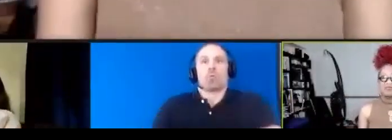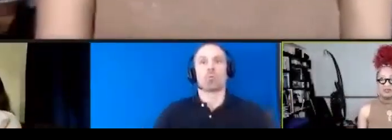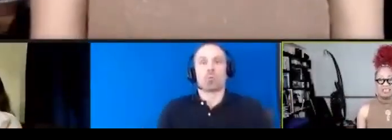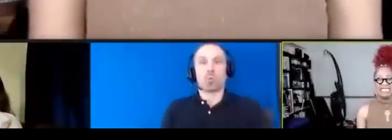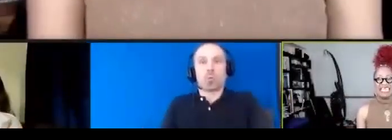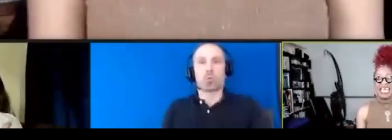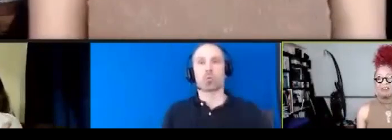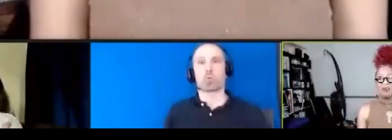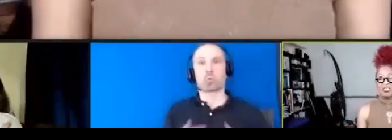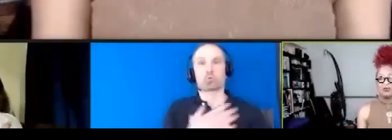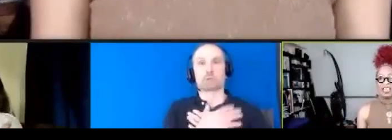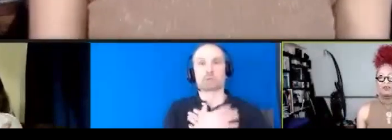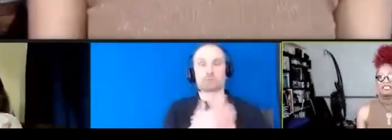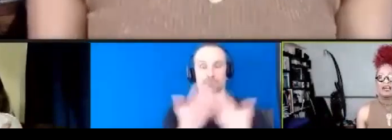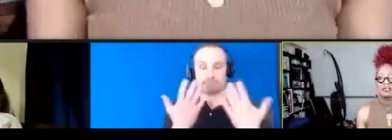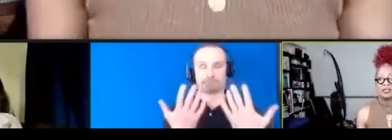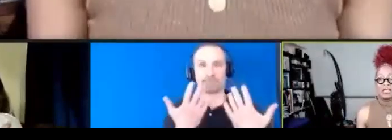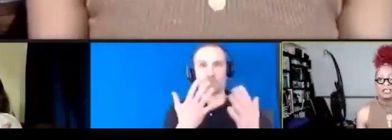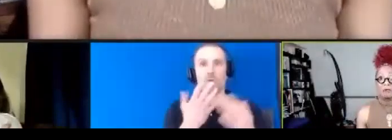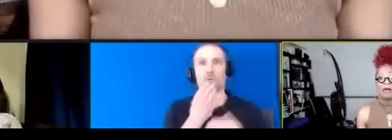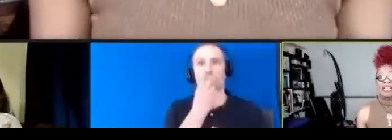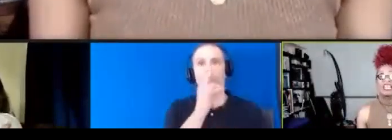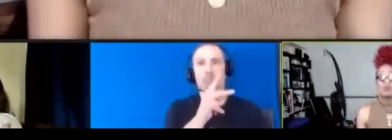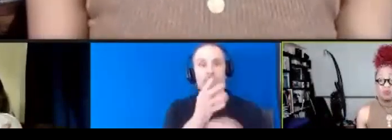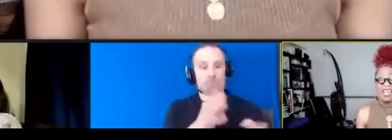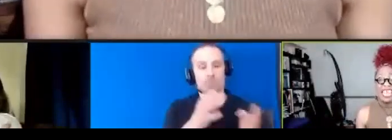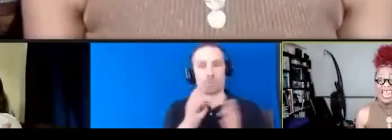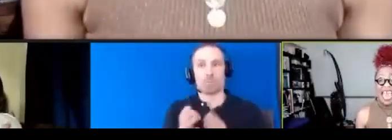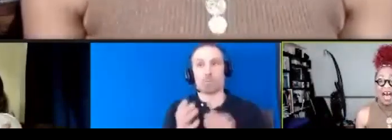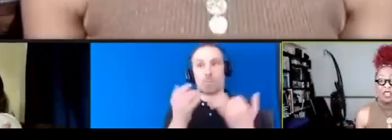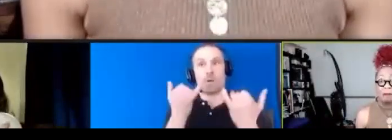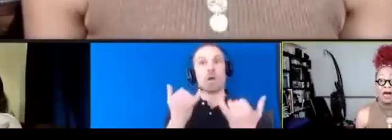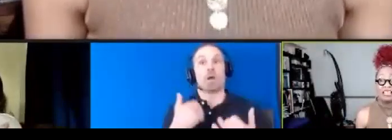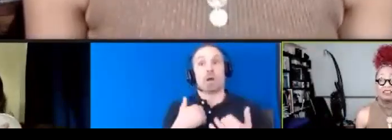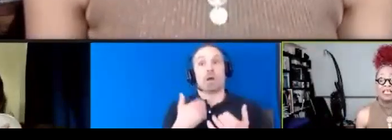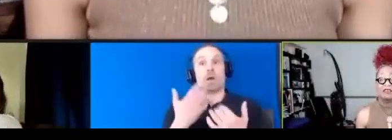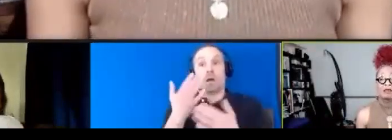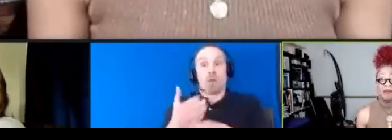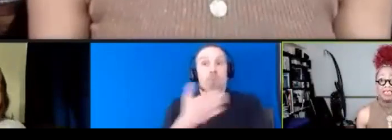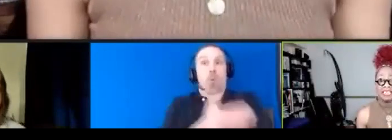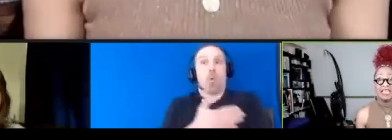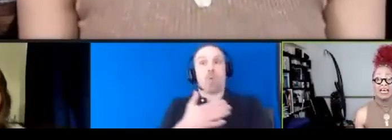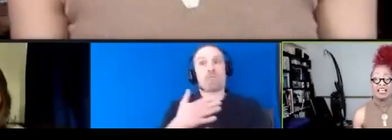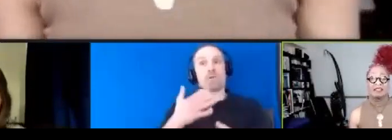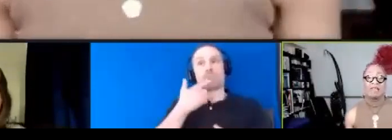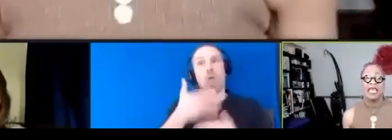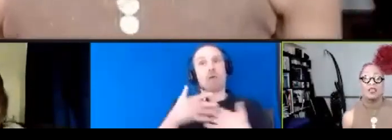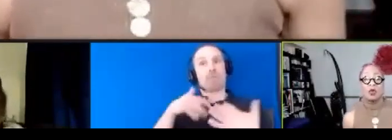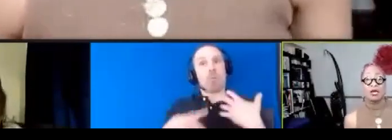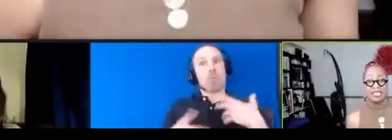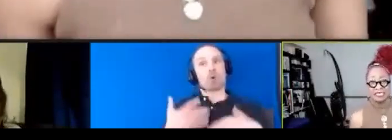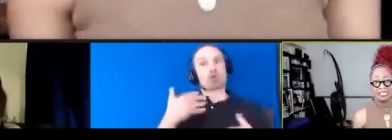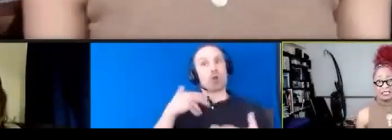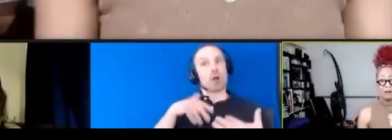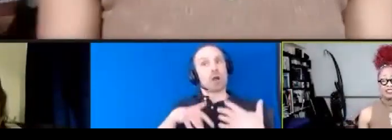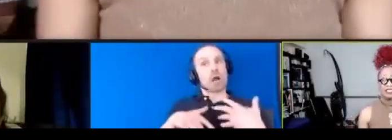vamos a subir nuestros circulaciones o vamos a pensar en nuestro nuestro cuerpo en nuestros órganos especialmente